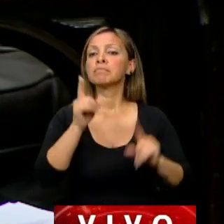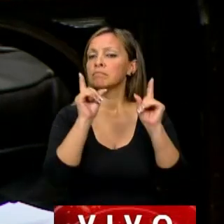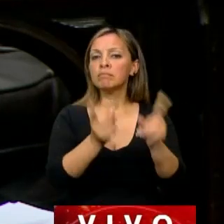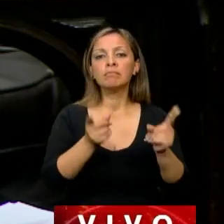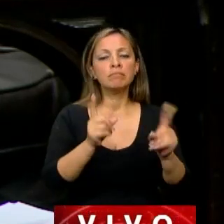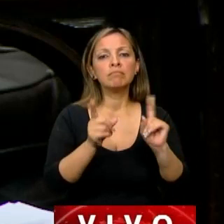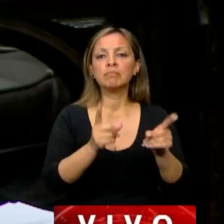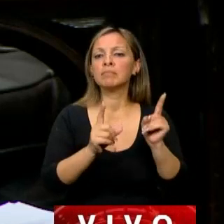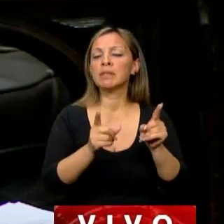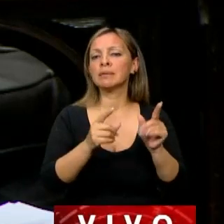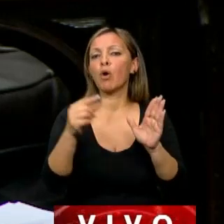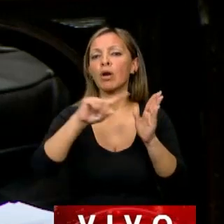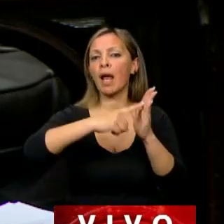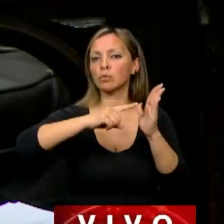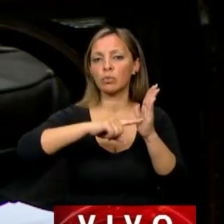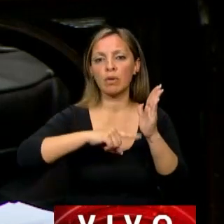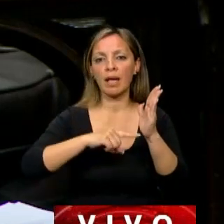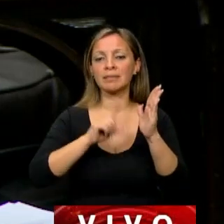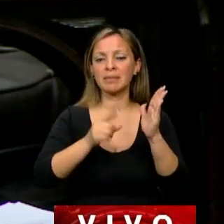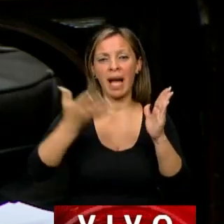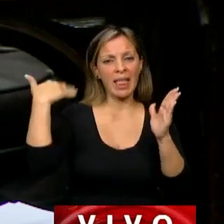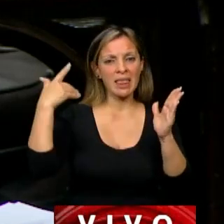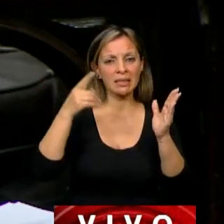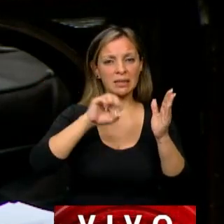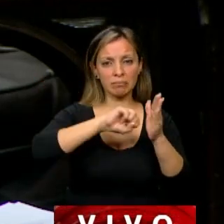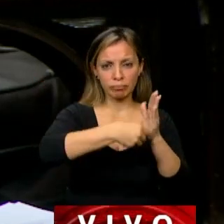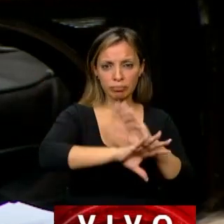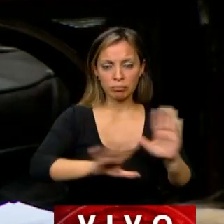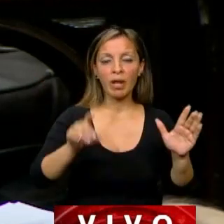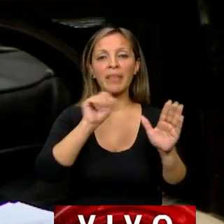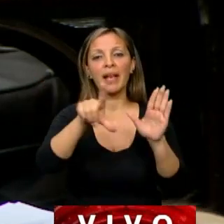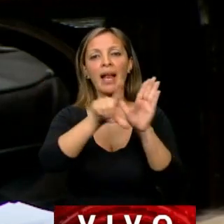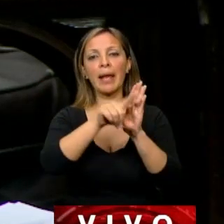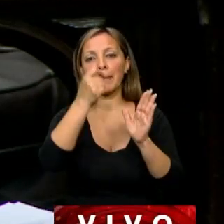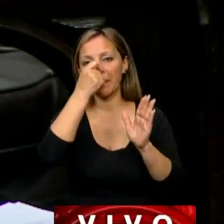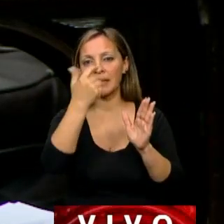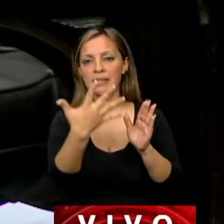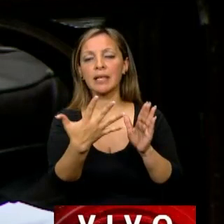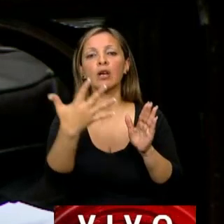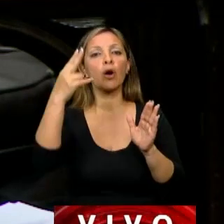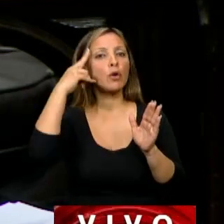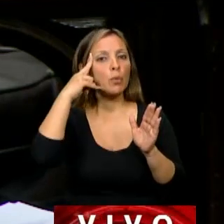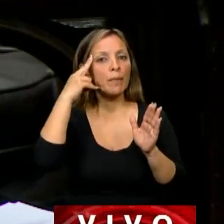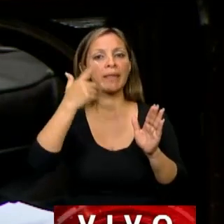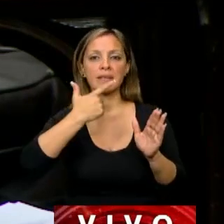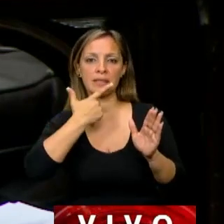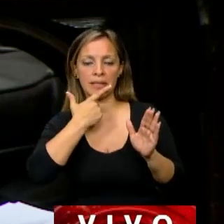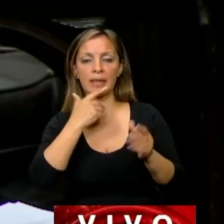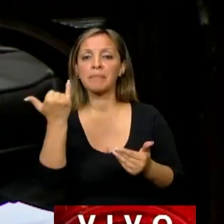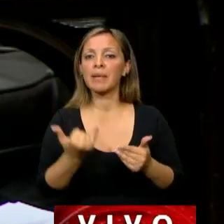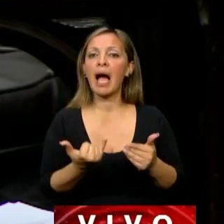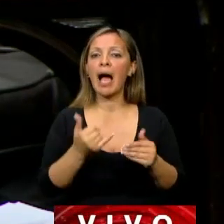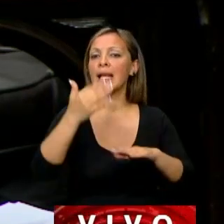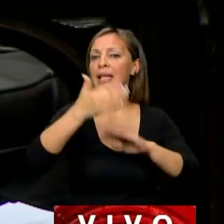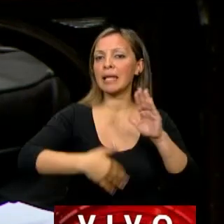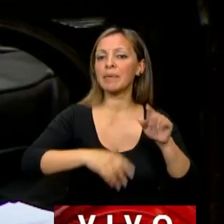artículos y cláusulas cláusulas suspendidas de la ley 25 917 por una regla del límite de crecimiento